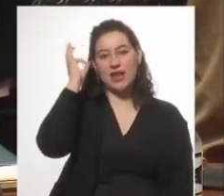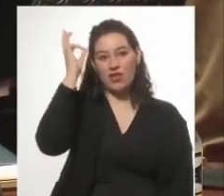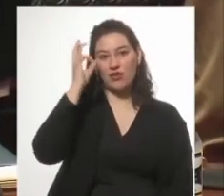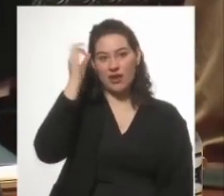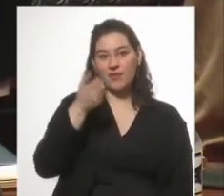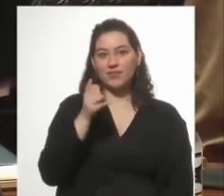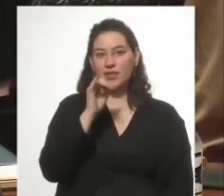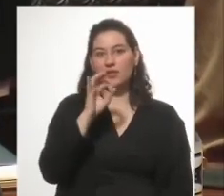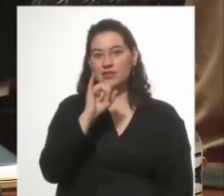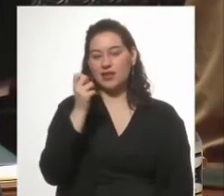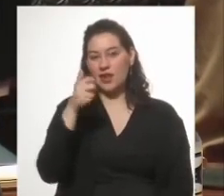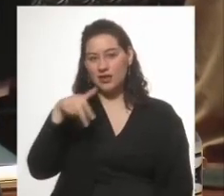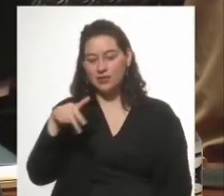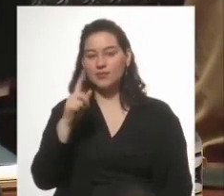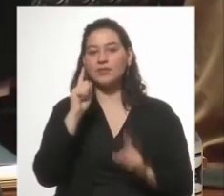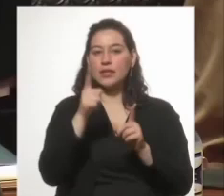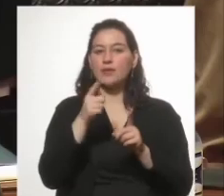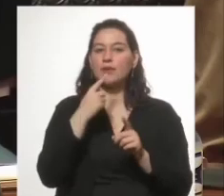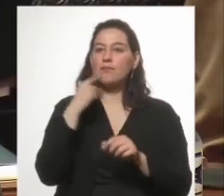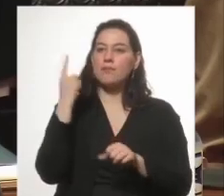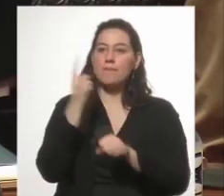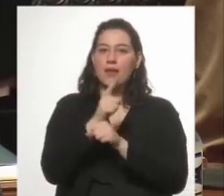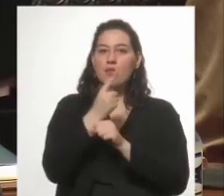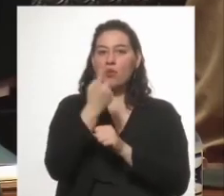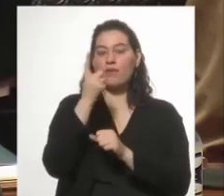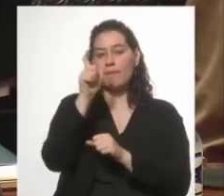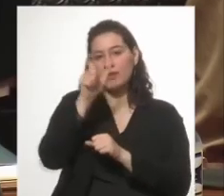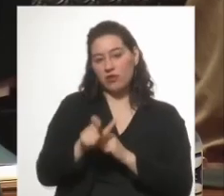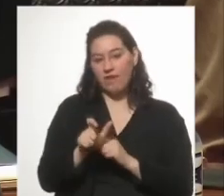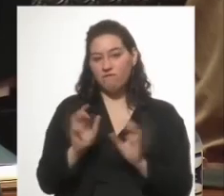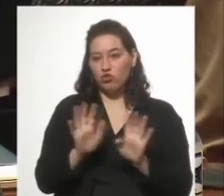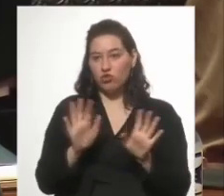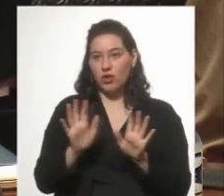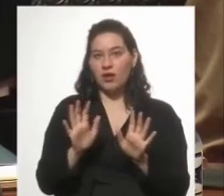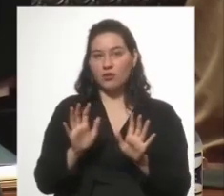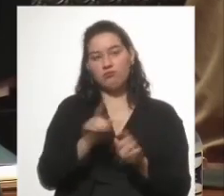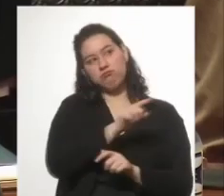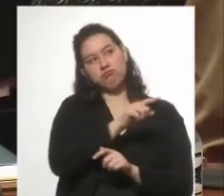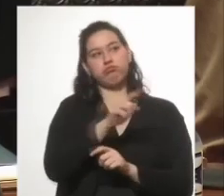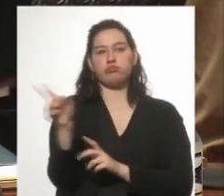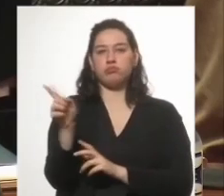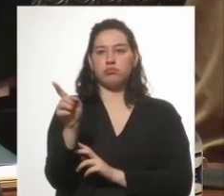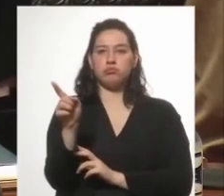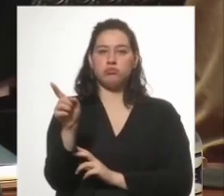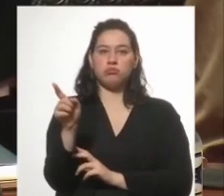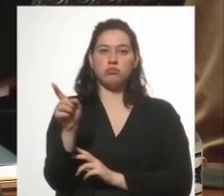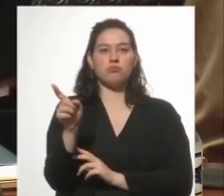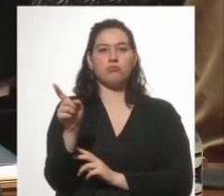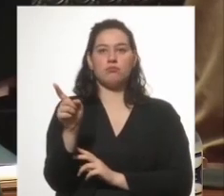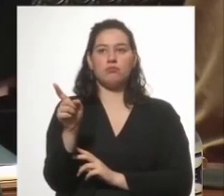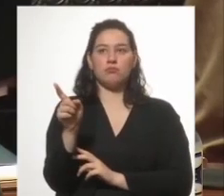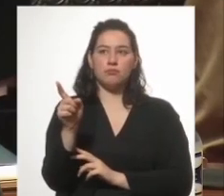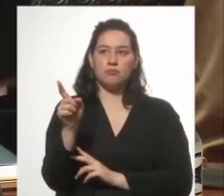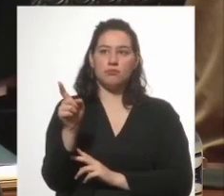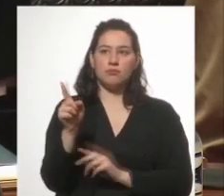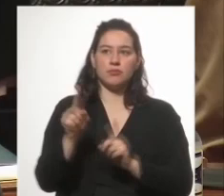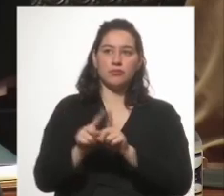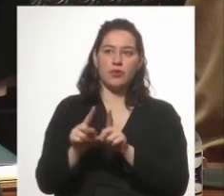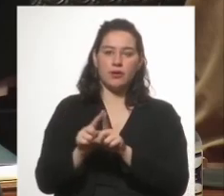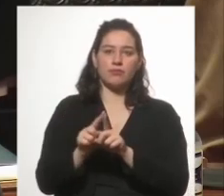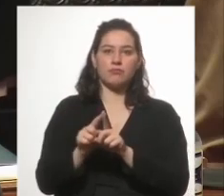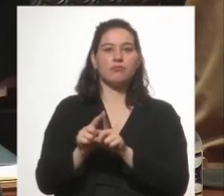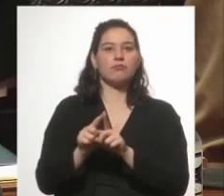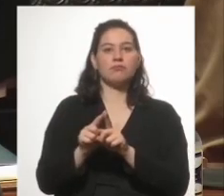y mandató a uno de sus funcionarios para afectar a uno